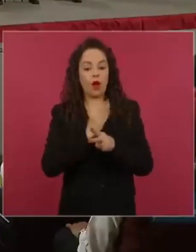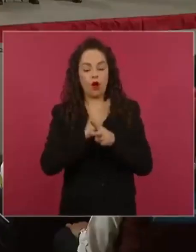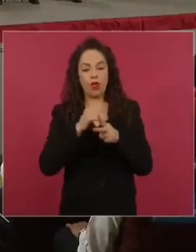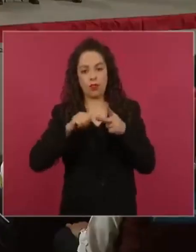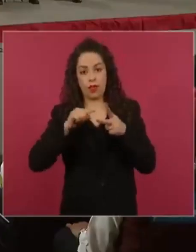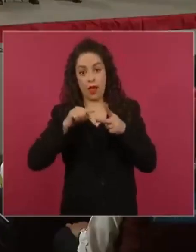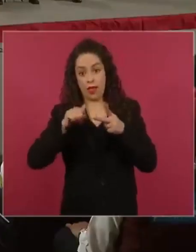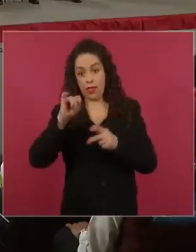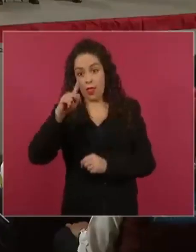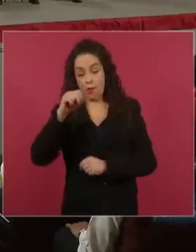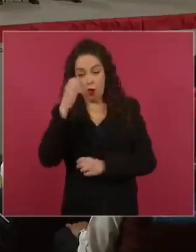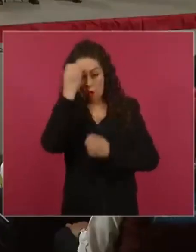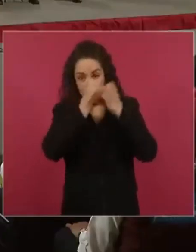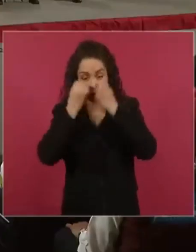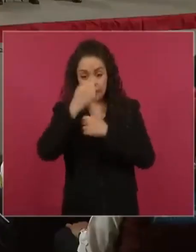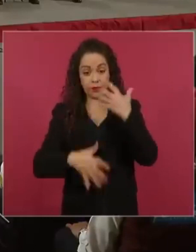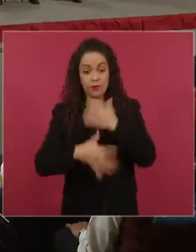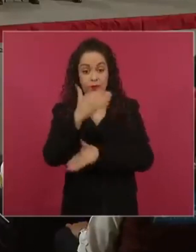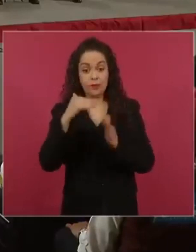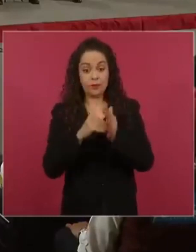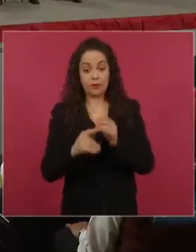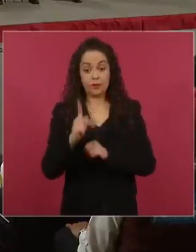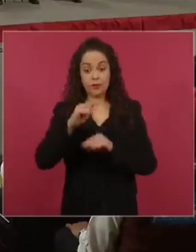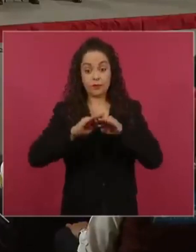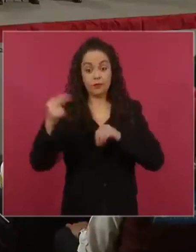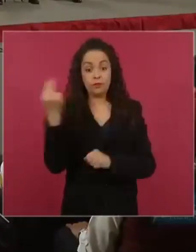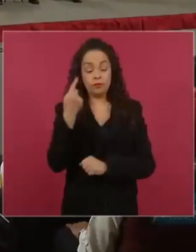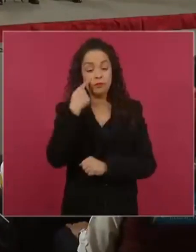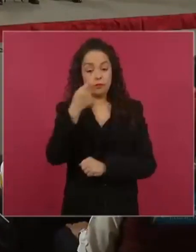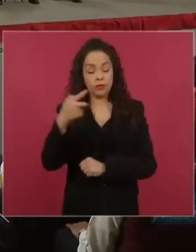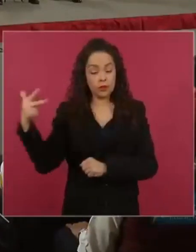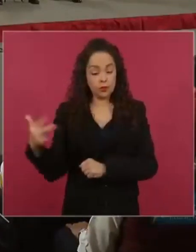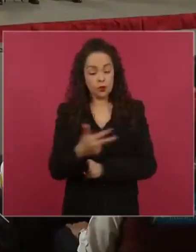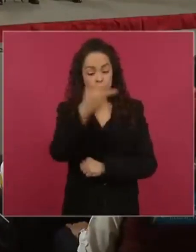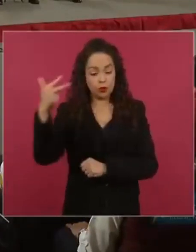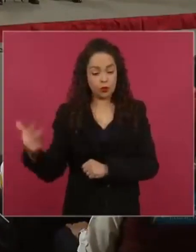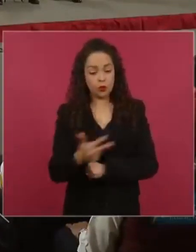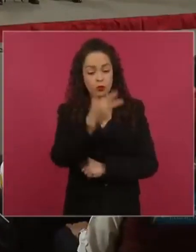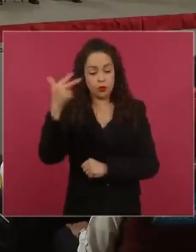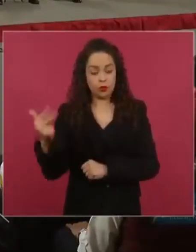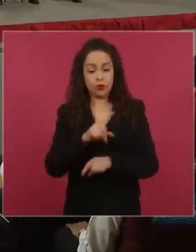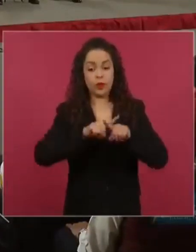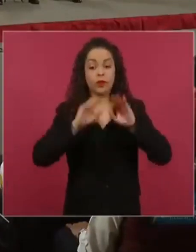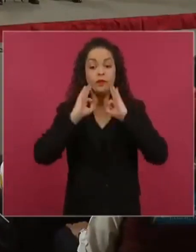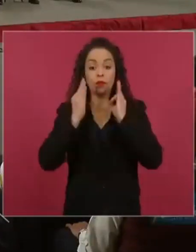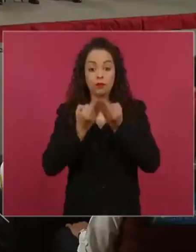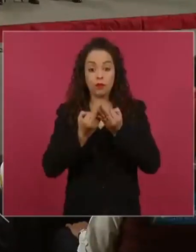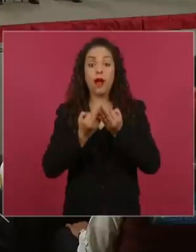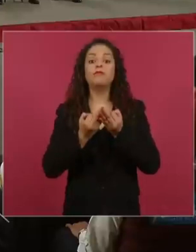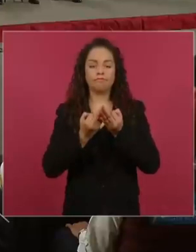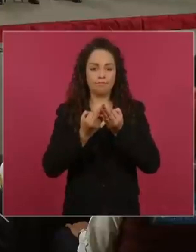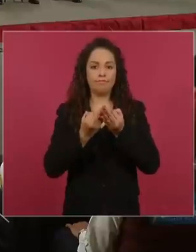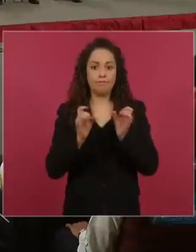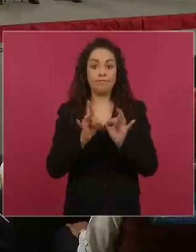donde necesitamos 15,000 kilómetros de marcha del tren en distintas condiciones. Nos llovió también, entonces, bueno,